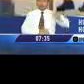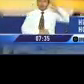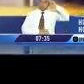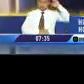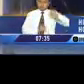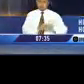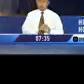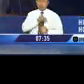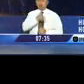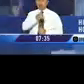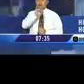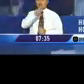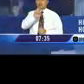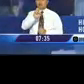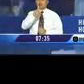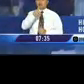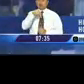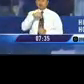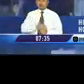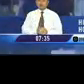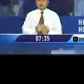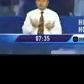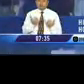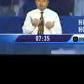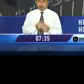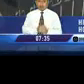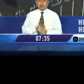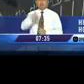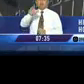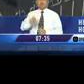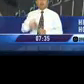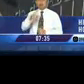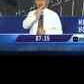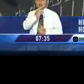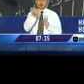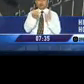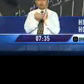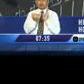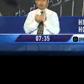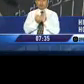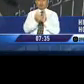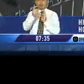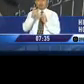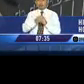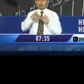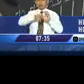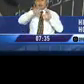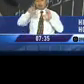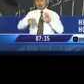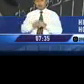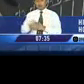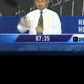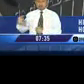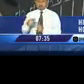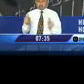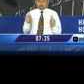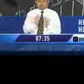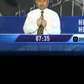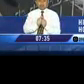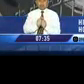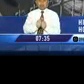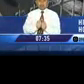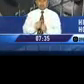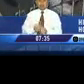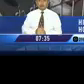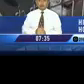de DINASED y Criminalística intentan identificar a este hombre, el gatillero que se baja del vehículo, camina hacia